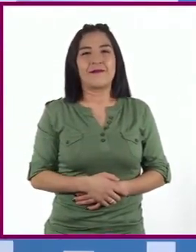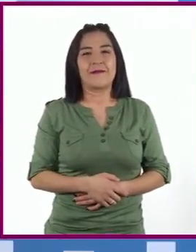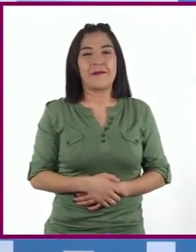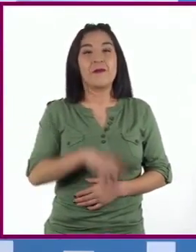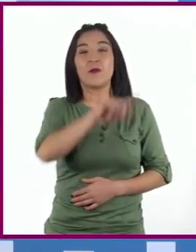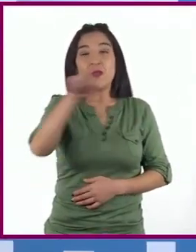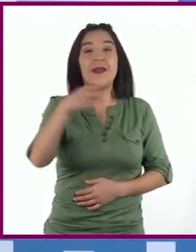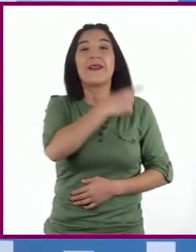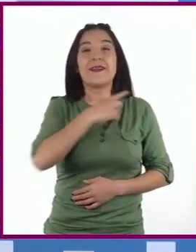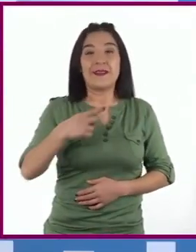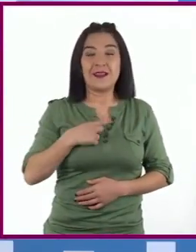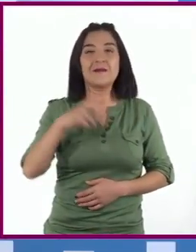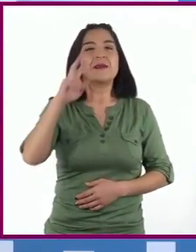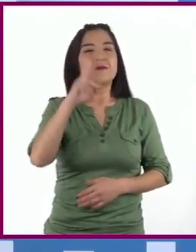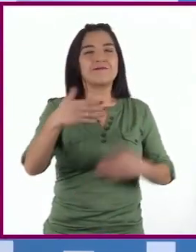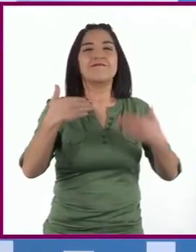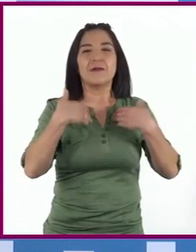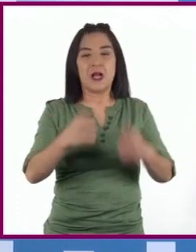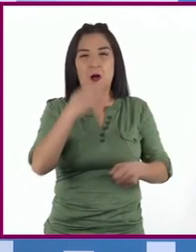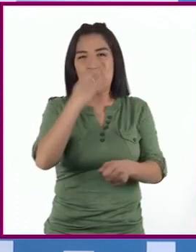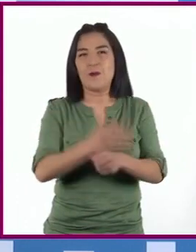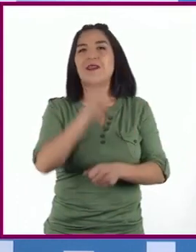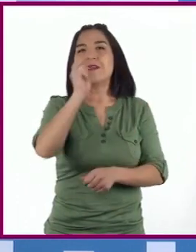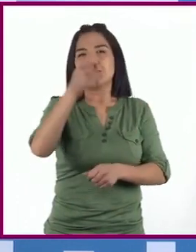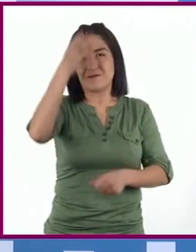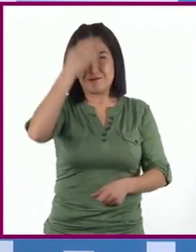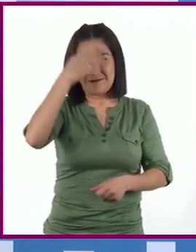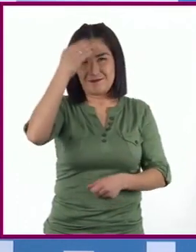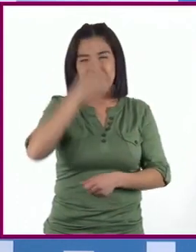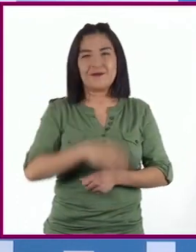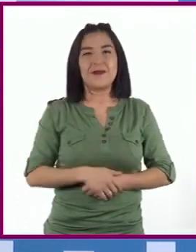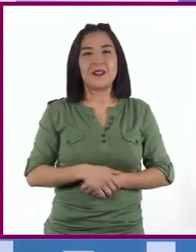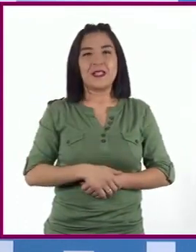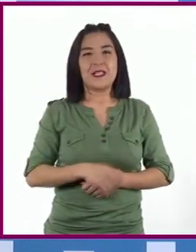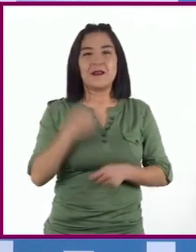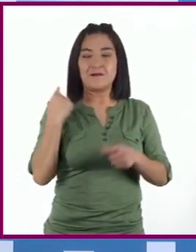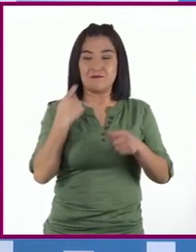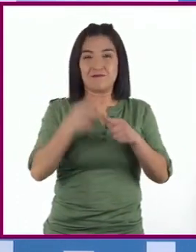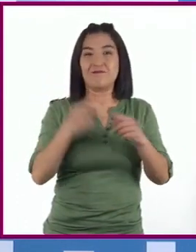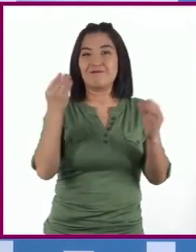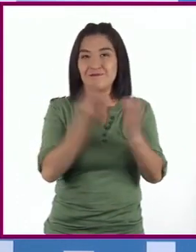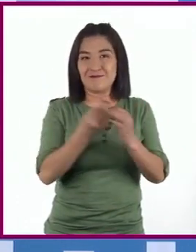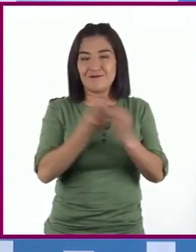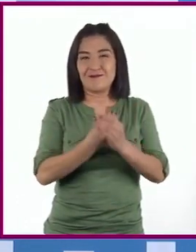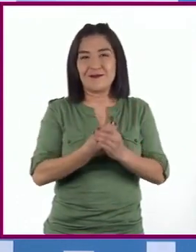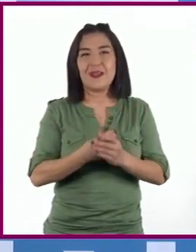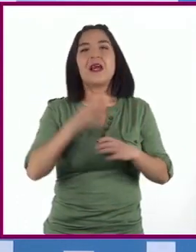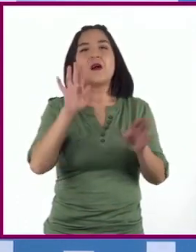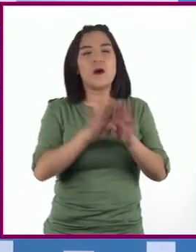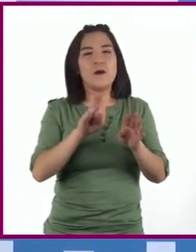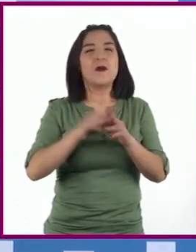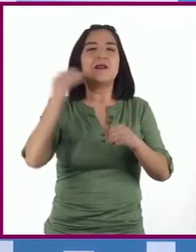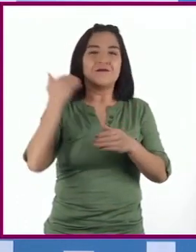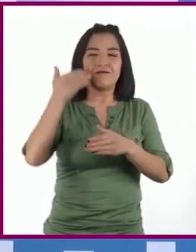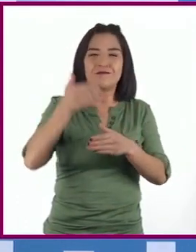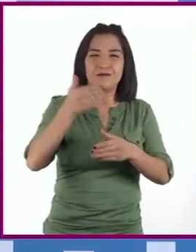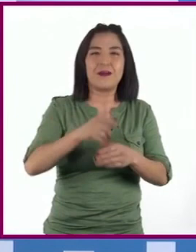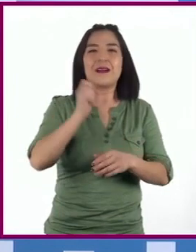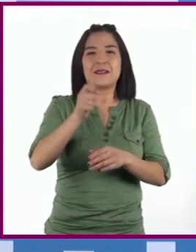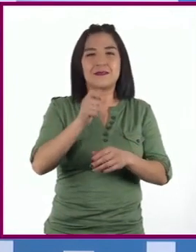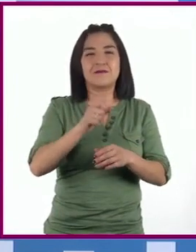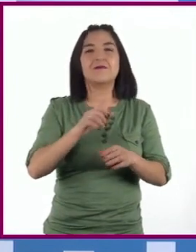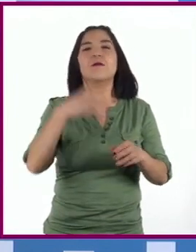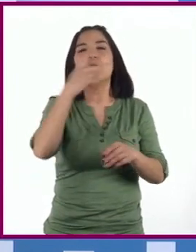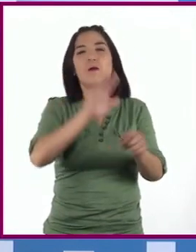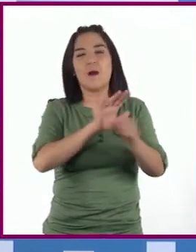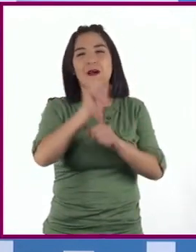Deben tener en cuenta lo que han aprendido. Durante estas sesiones hemos trabajado con propiedades de